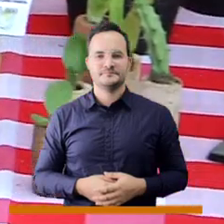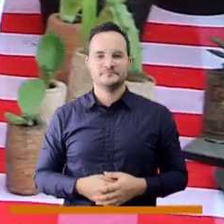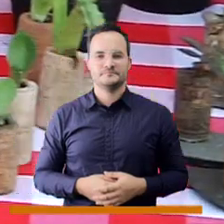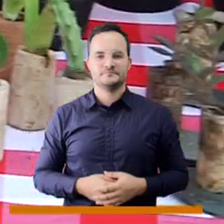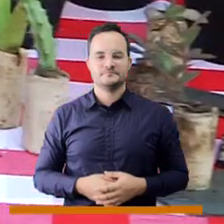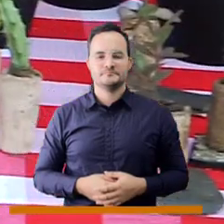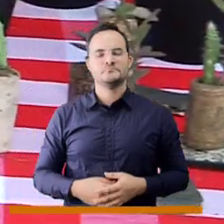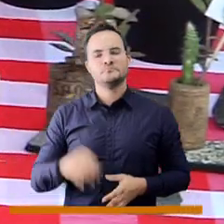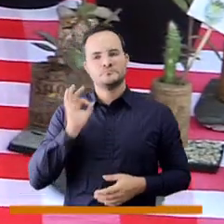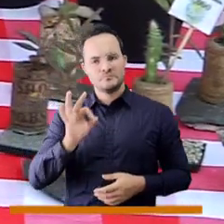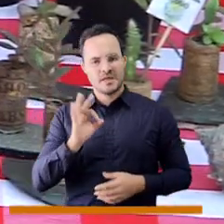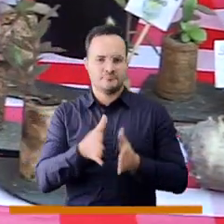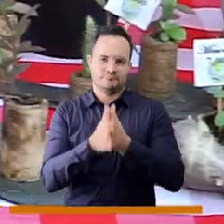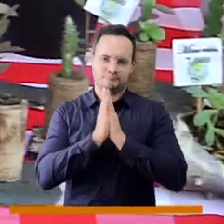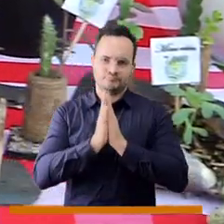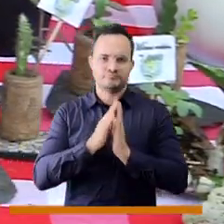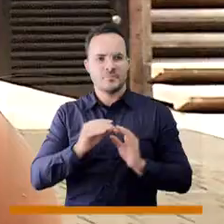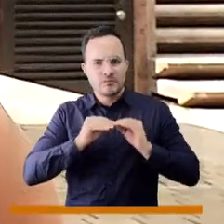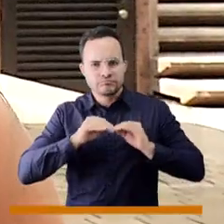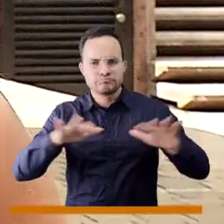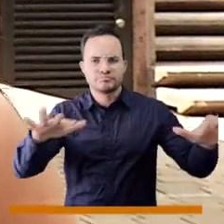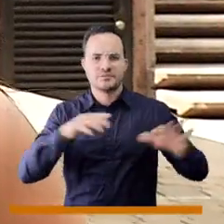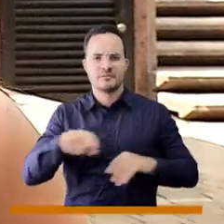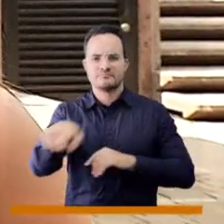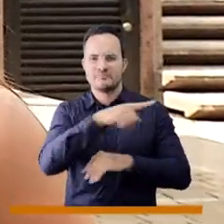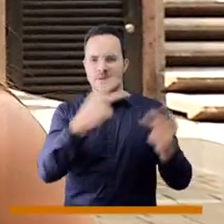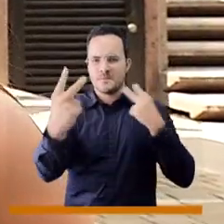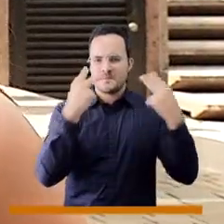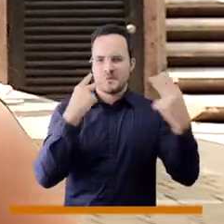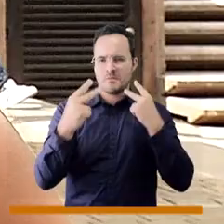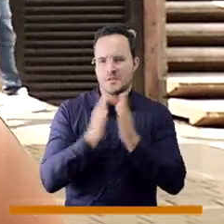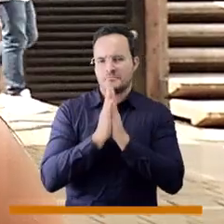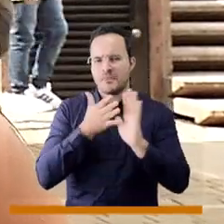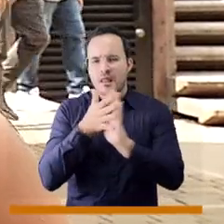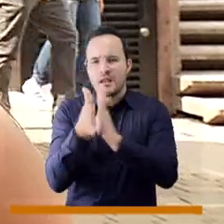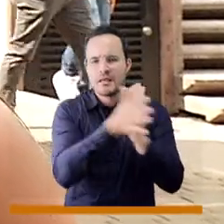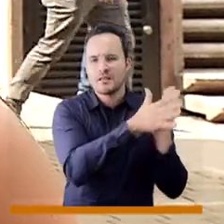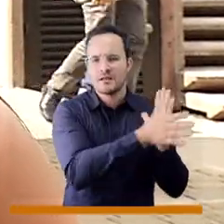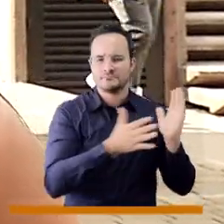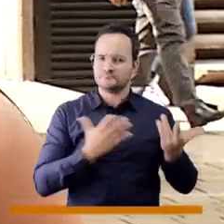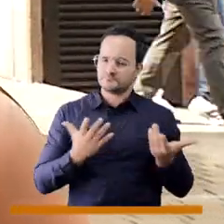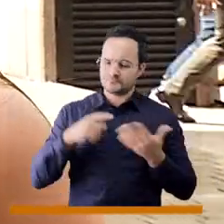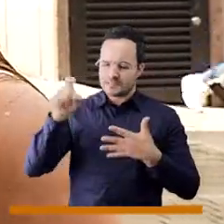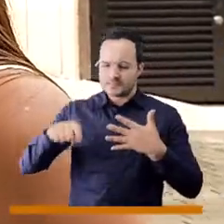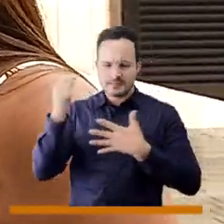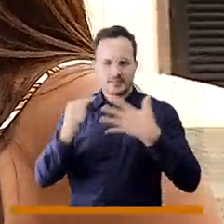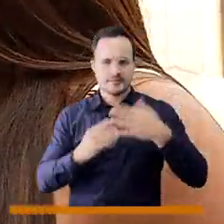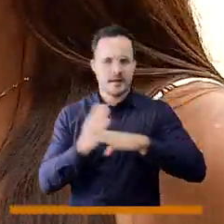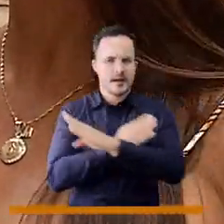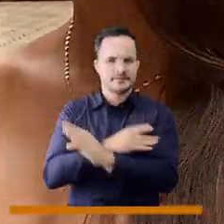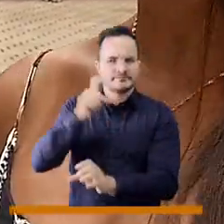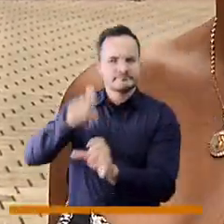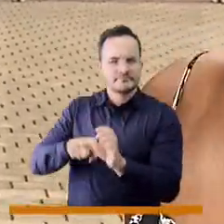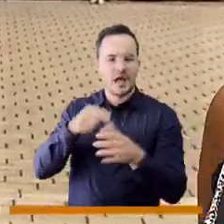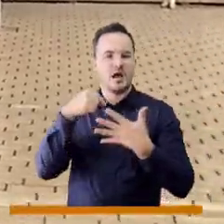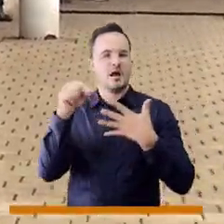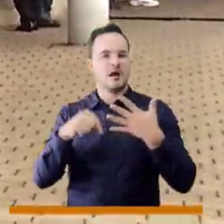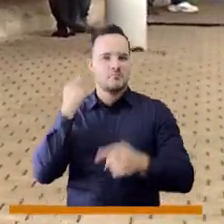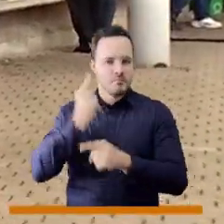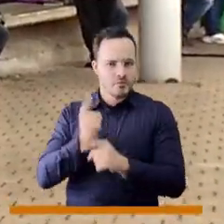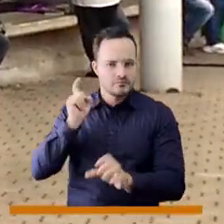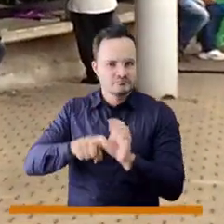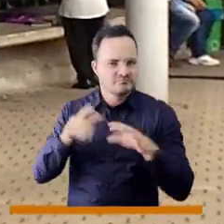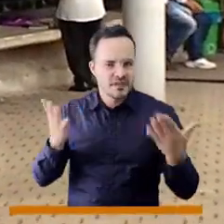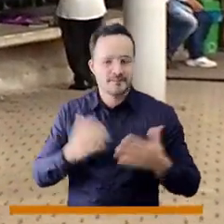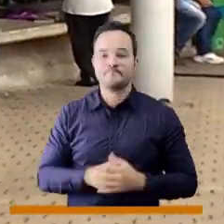Bueno, secretaria, digámosle a los televidentes, ¿qué requisitos se necesita para ser partícipes de esta escuela de inclusión? Bueno, Mafe, son los más básicos, la